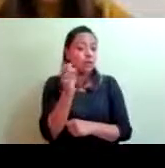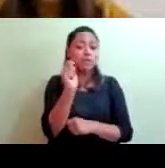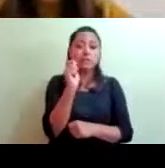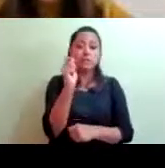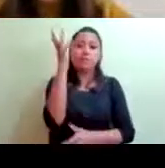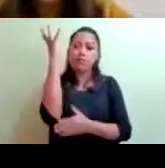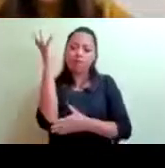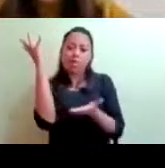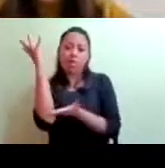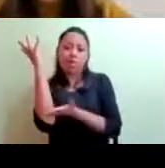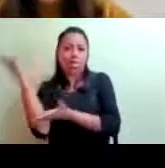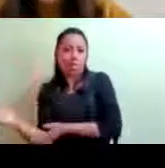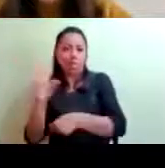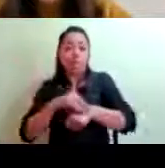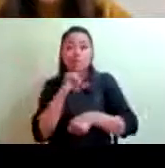ilegal.